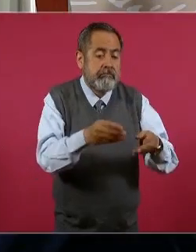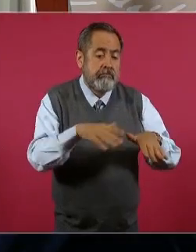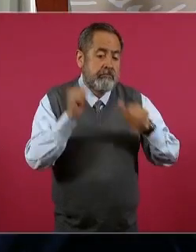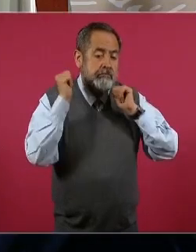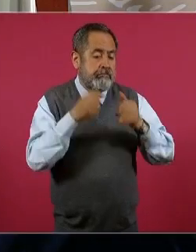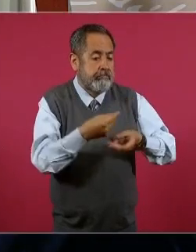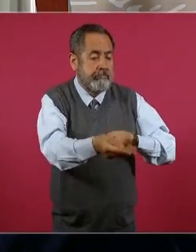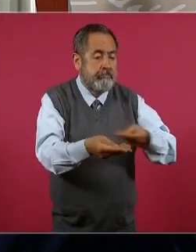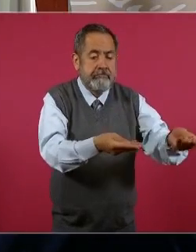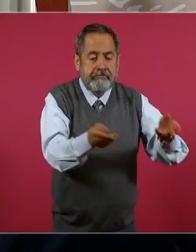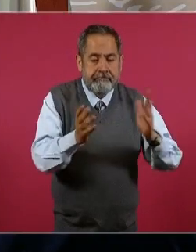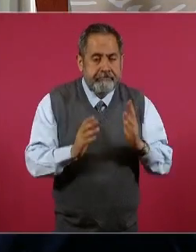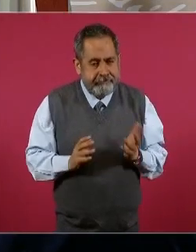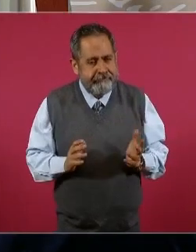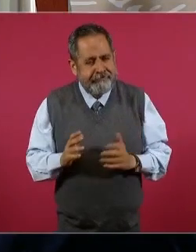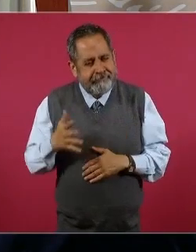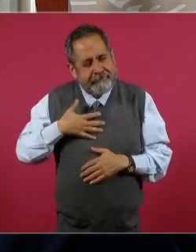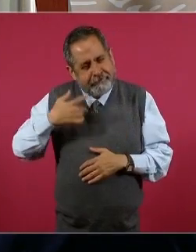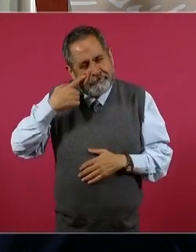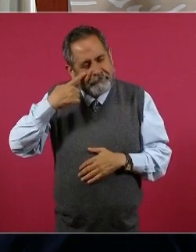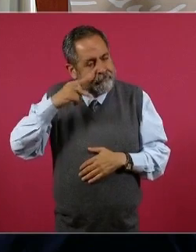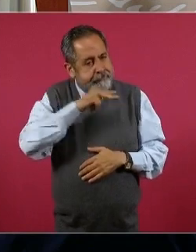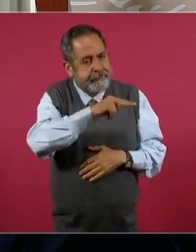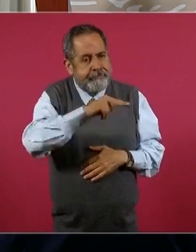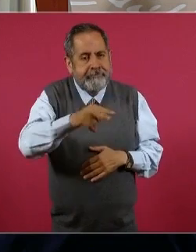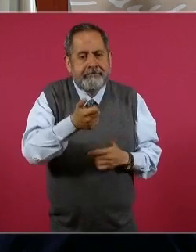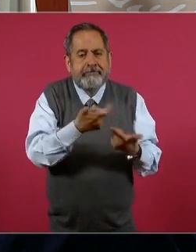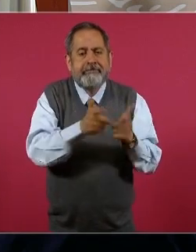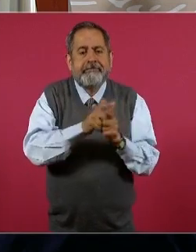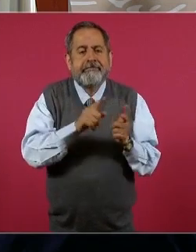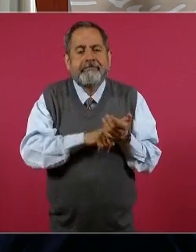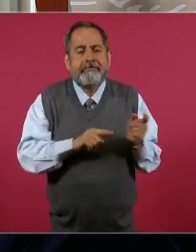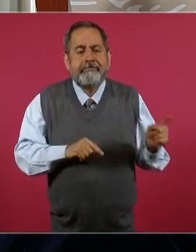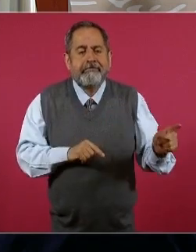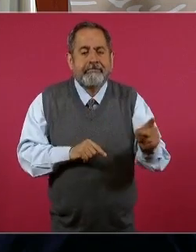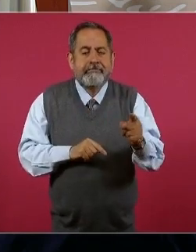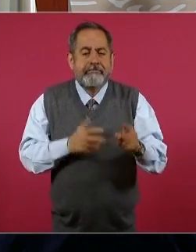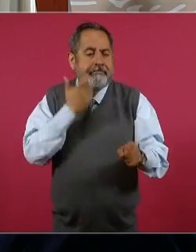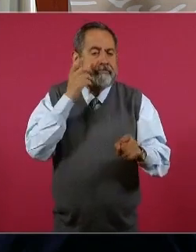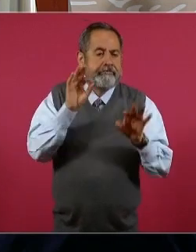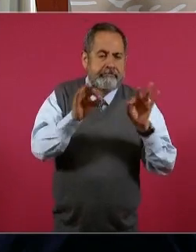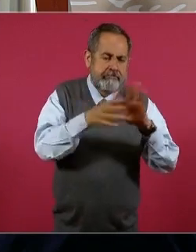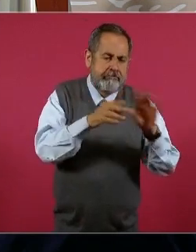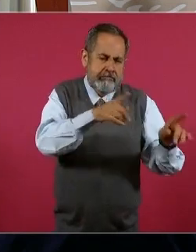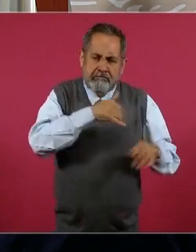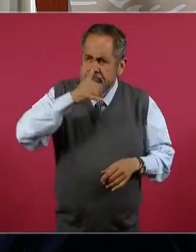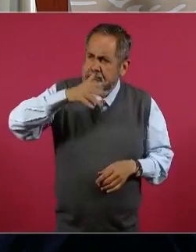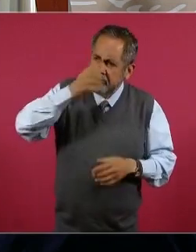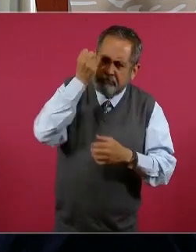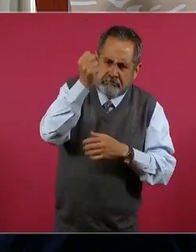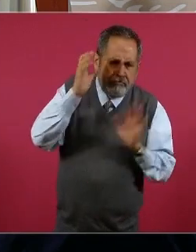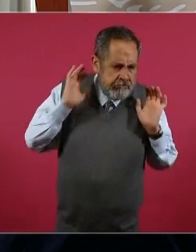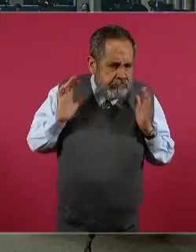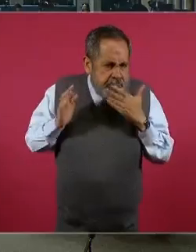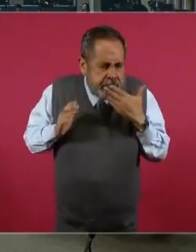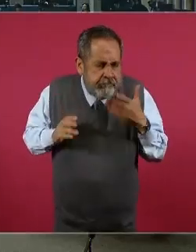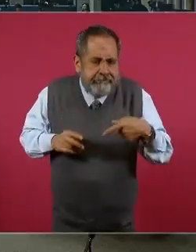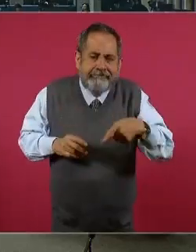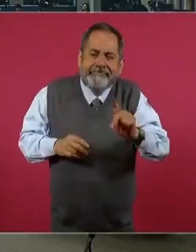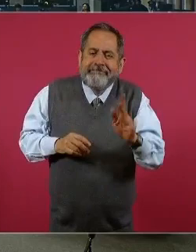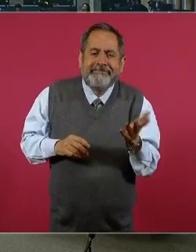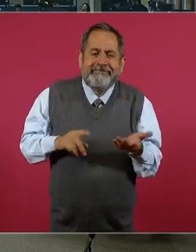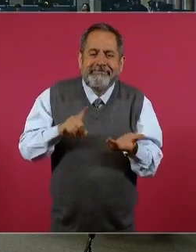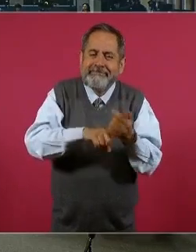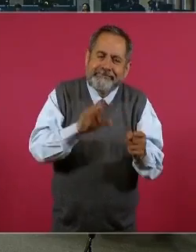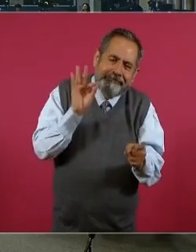ya lo hemos visto en algunos sectores, pues se están manifestando muy legítima su manifestación, pero bueno, de